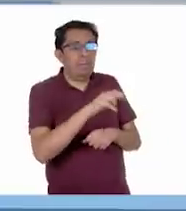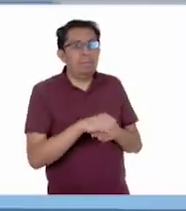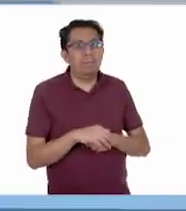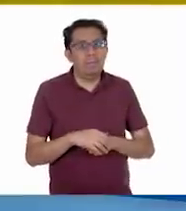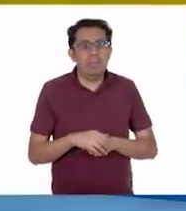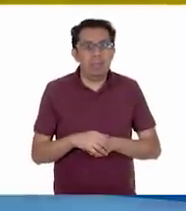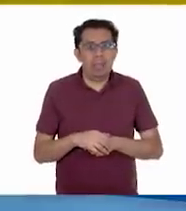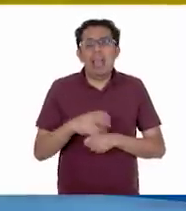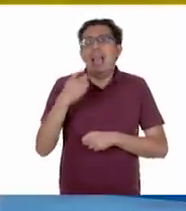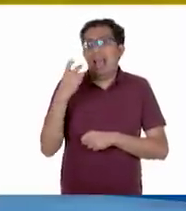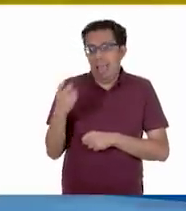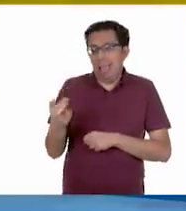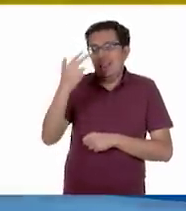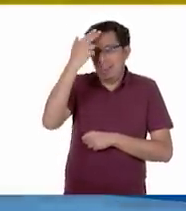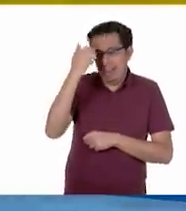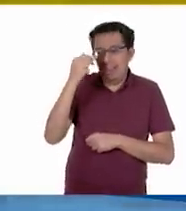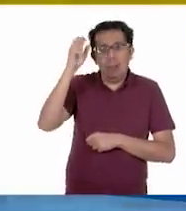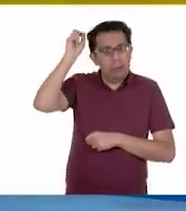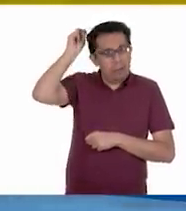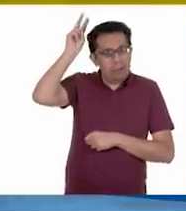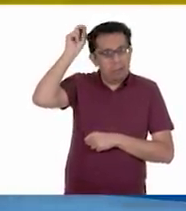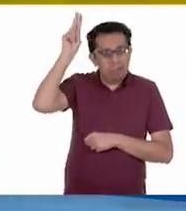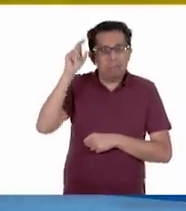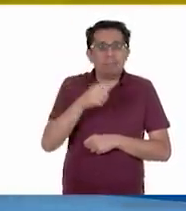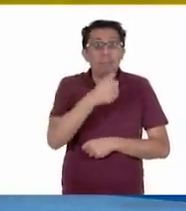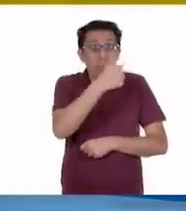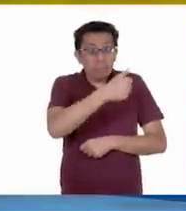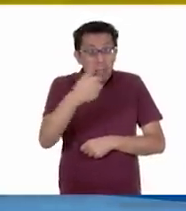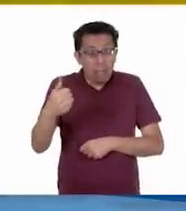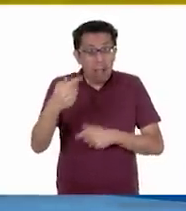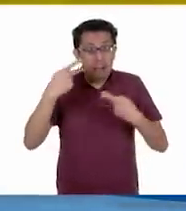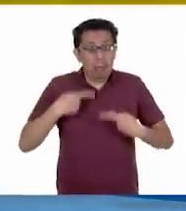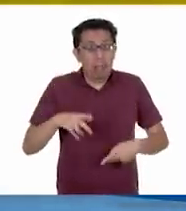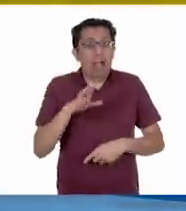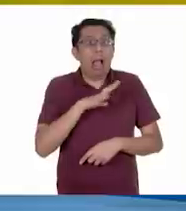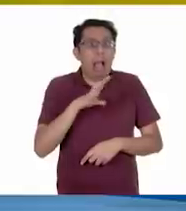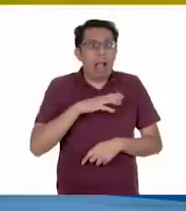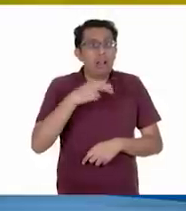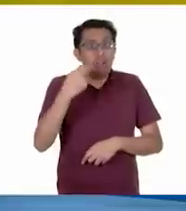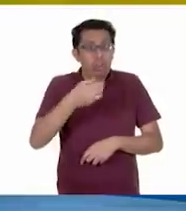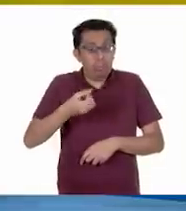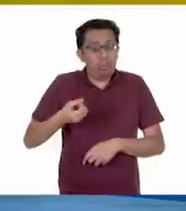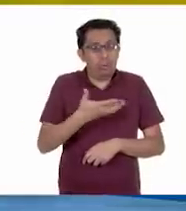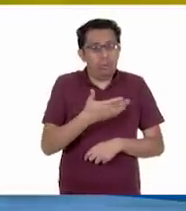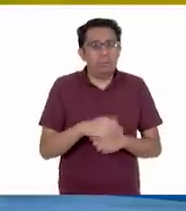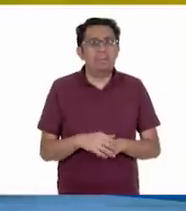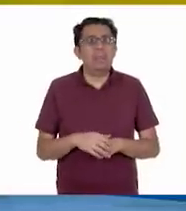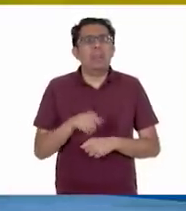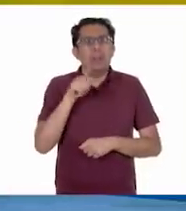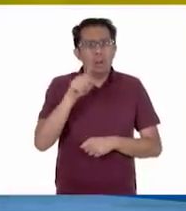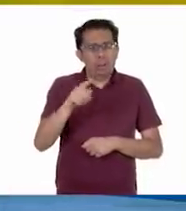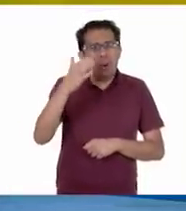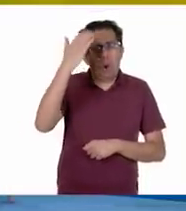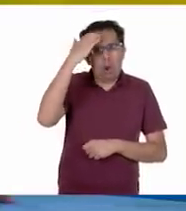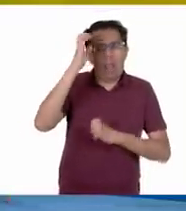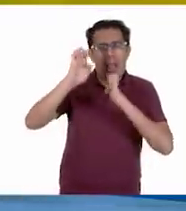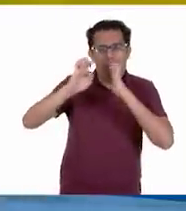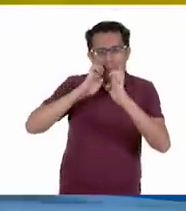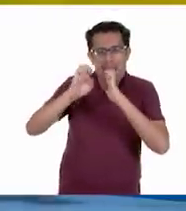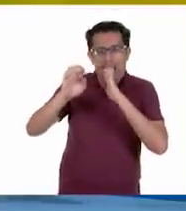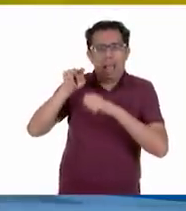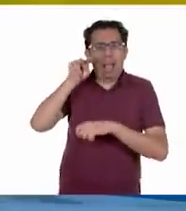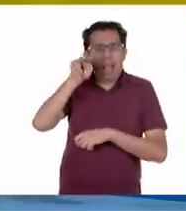preguntas. Precisamente, Raulito, cada uno de esos roles tiene un nombre. Tú que has visto muchas entrevistas,